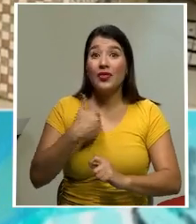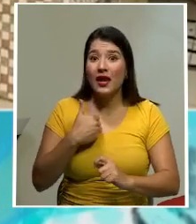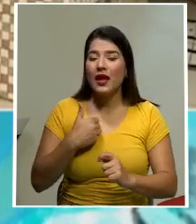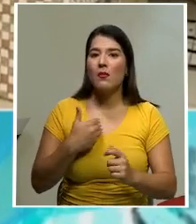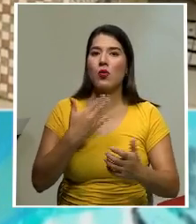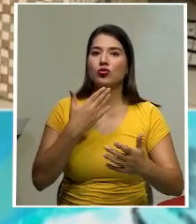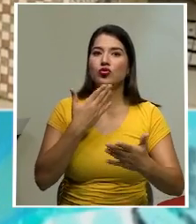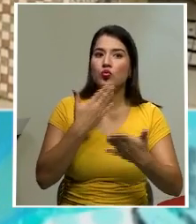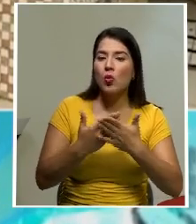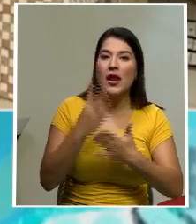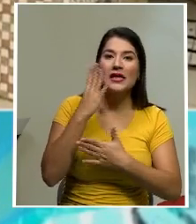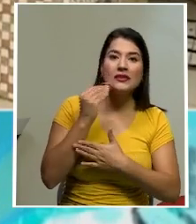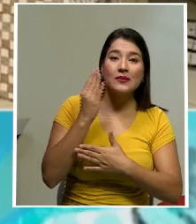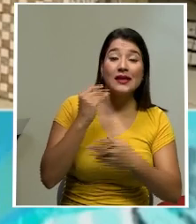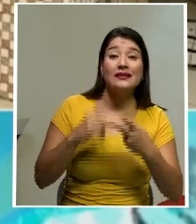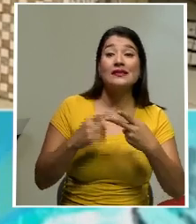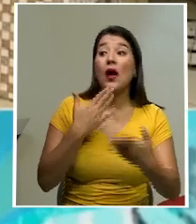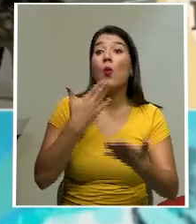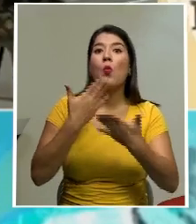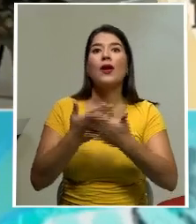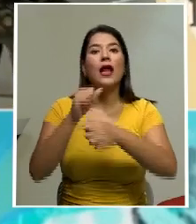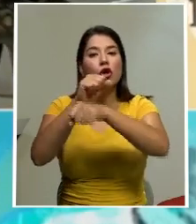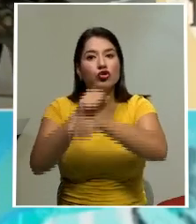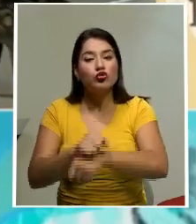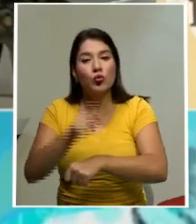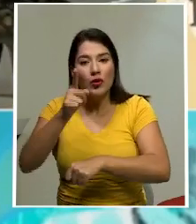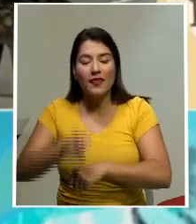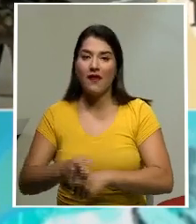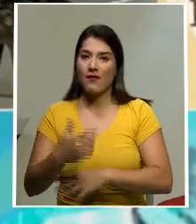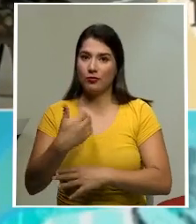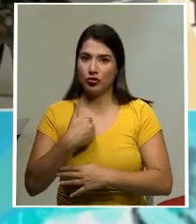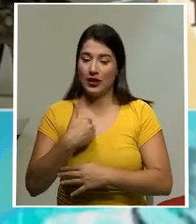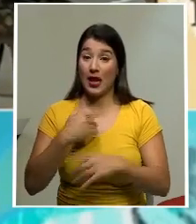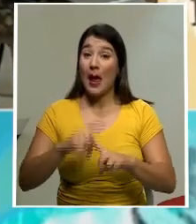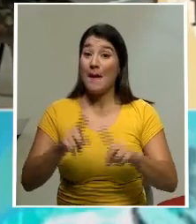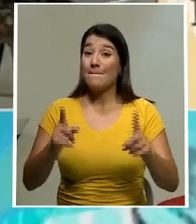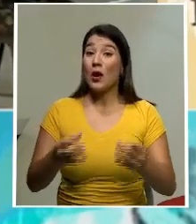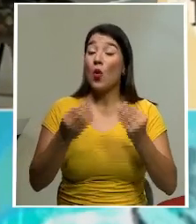buenas prácticas que debemos de retomar y fortalecer, pero muchas de las